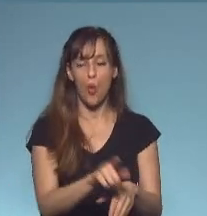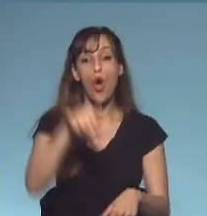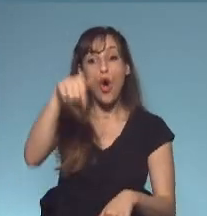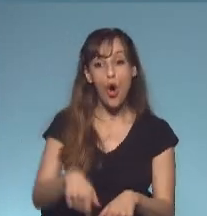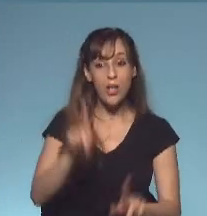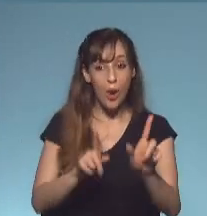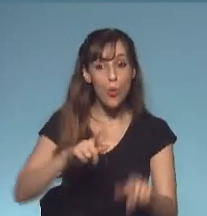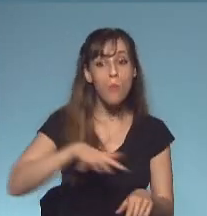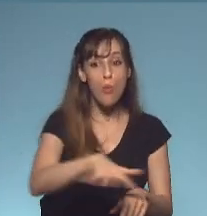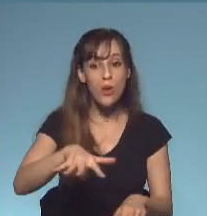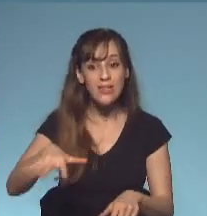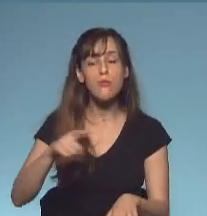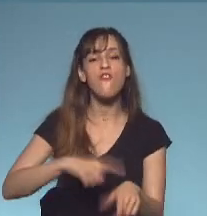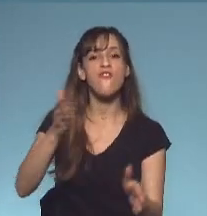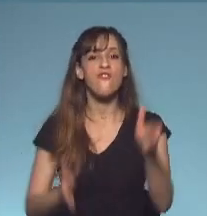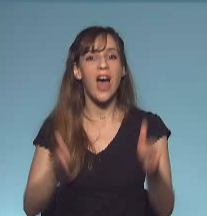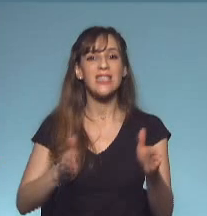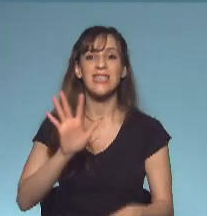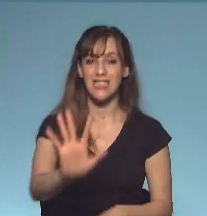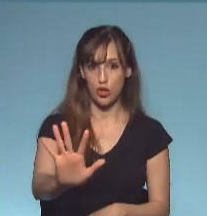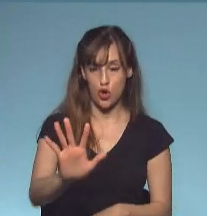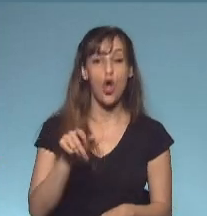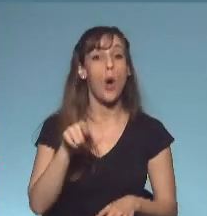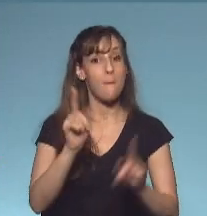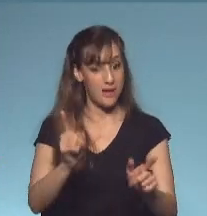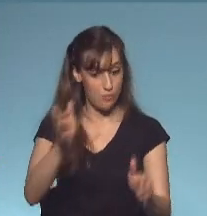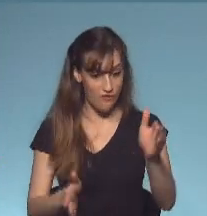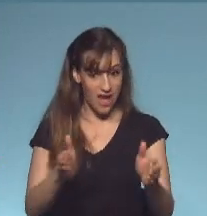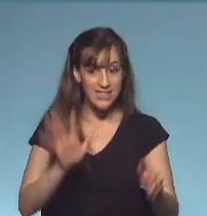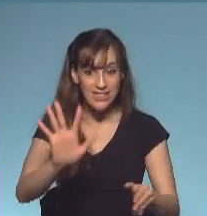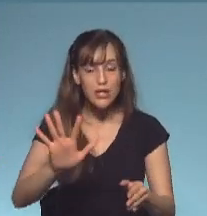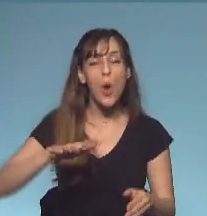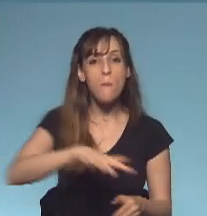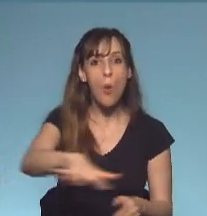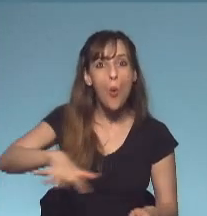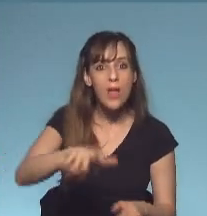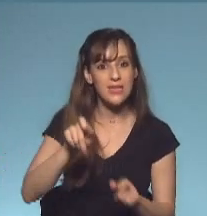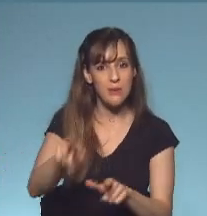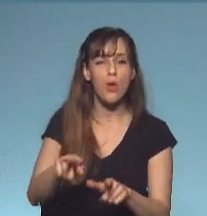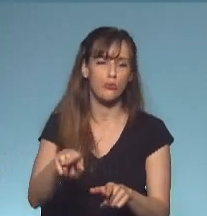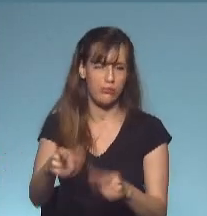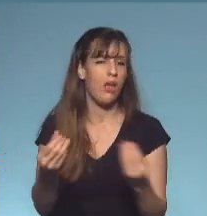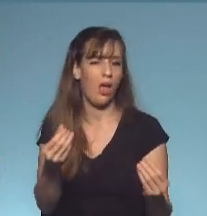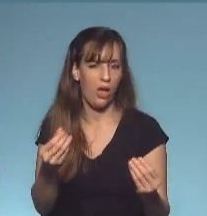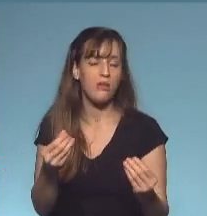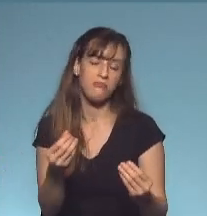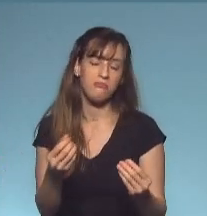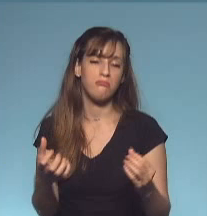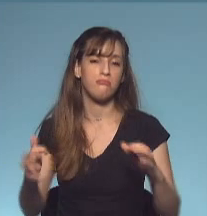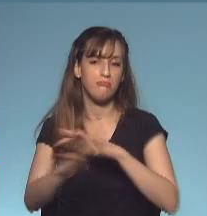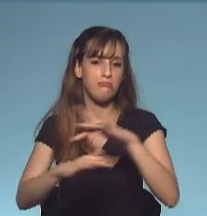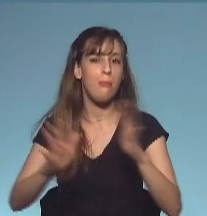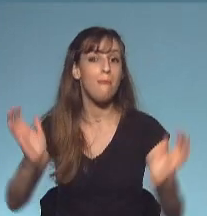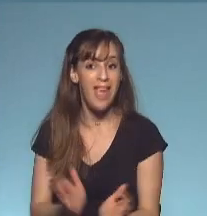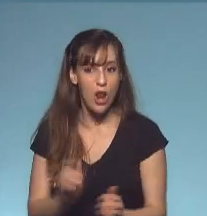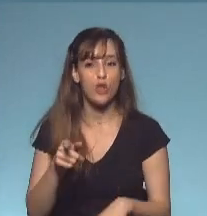5. Para los municipios en fase 5, que son aquellos que tienen menos contagios, la